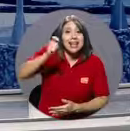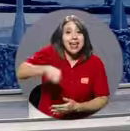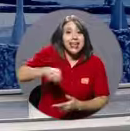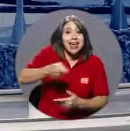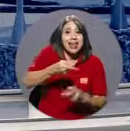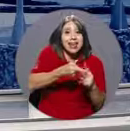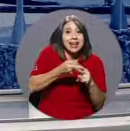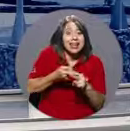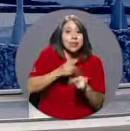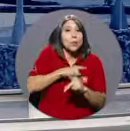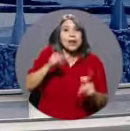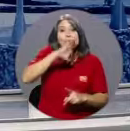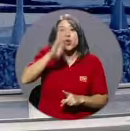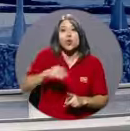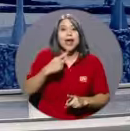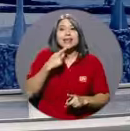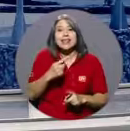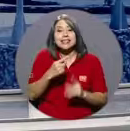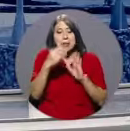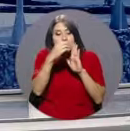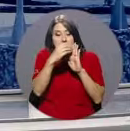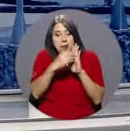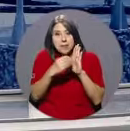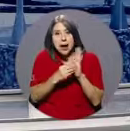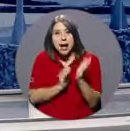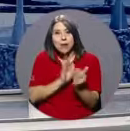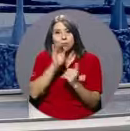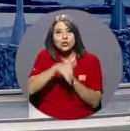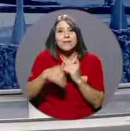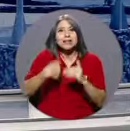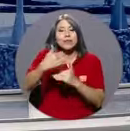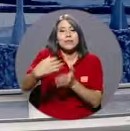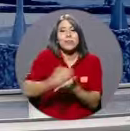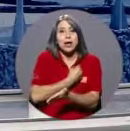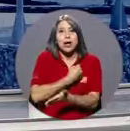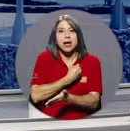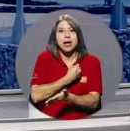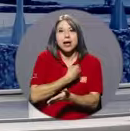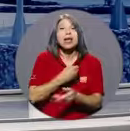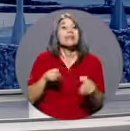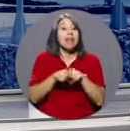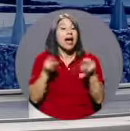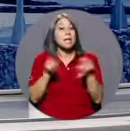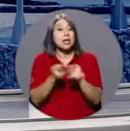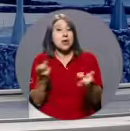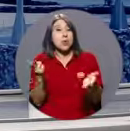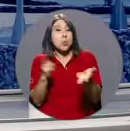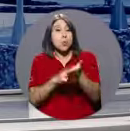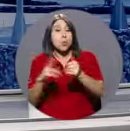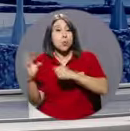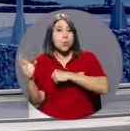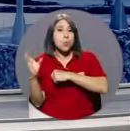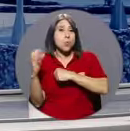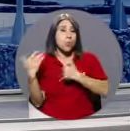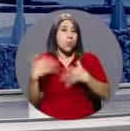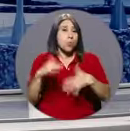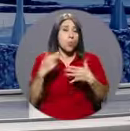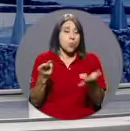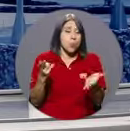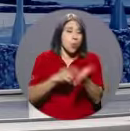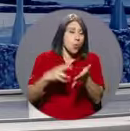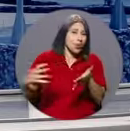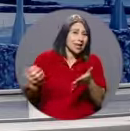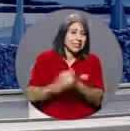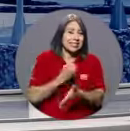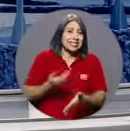dicen ni siquiera las cláusulas abusivas que tienen muchos de esas tarjetas, ¿verdad? Las multas enormes que tienen por un solo